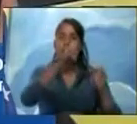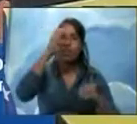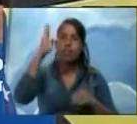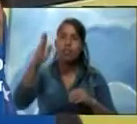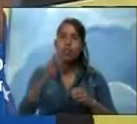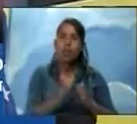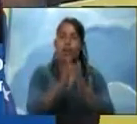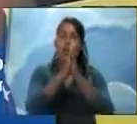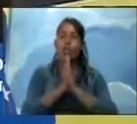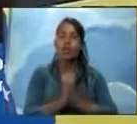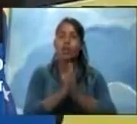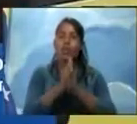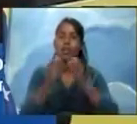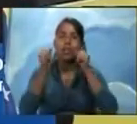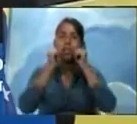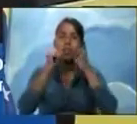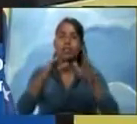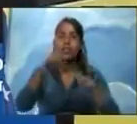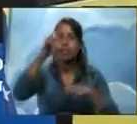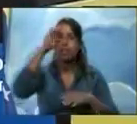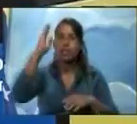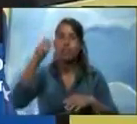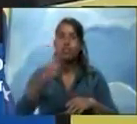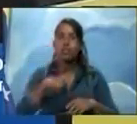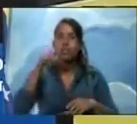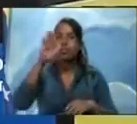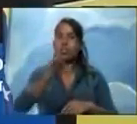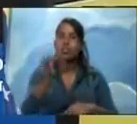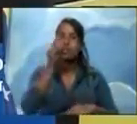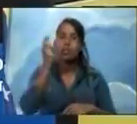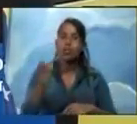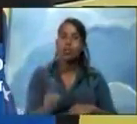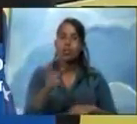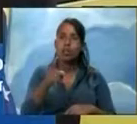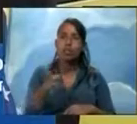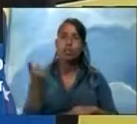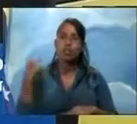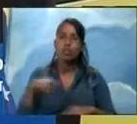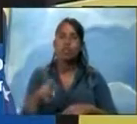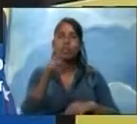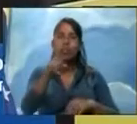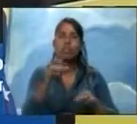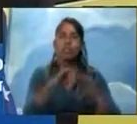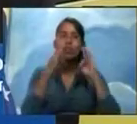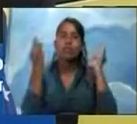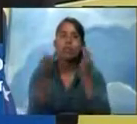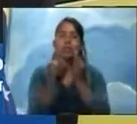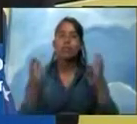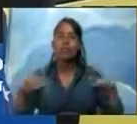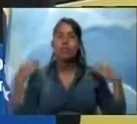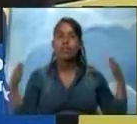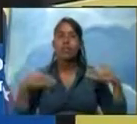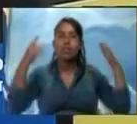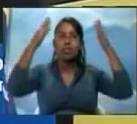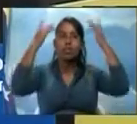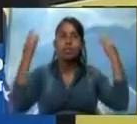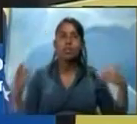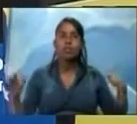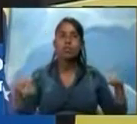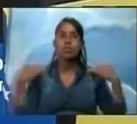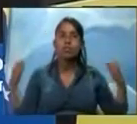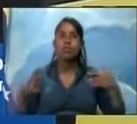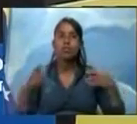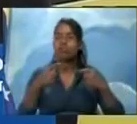a orar, a bendecir a Dios. Yo estoy seguro que usted tendrá una familia feliz, un matrimonio feliz,